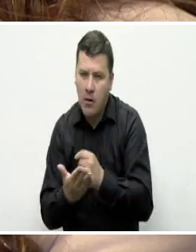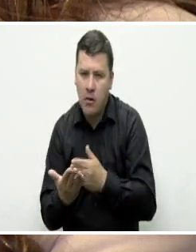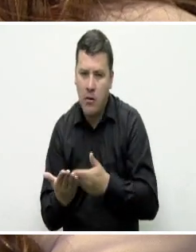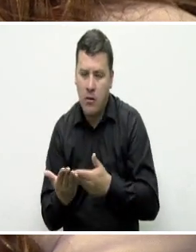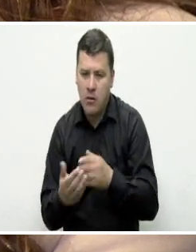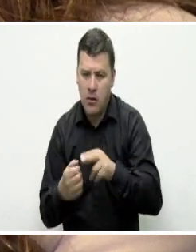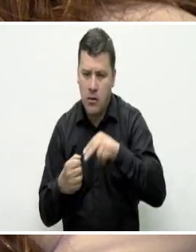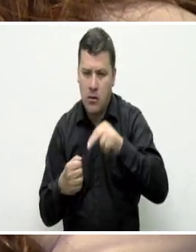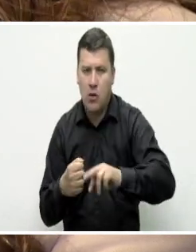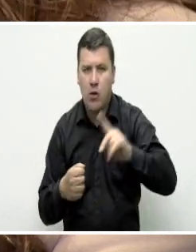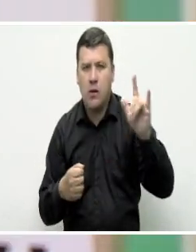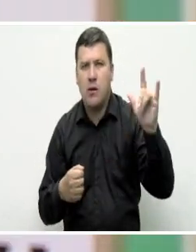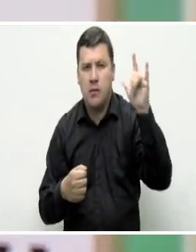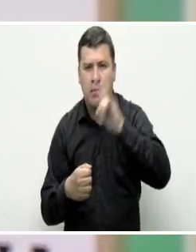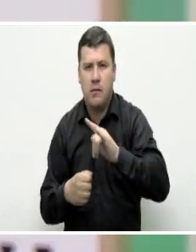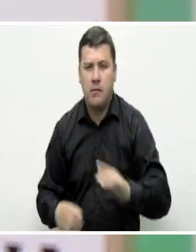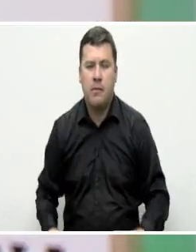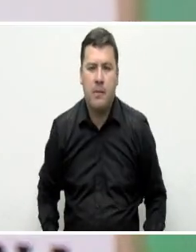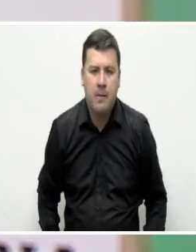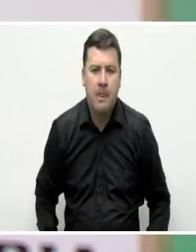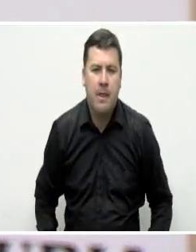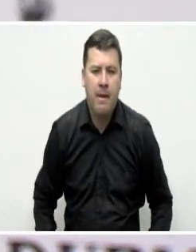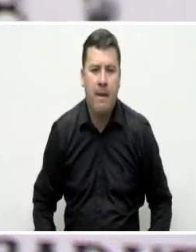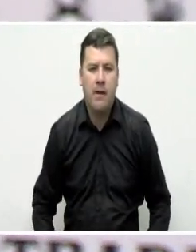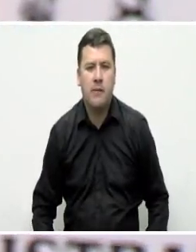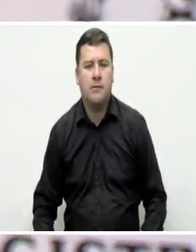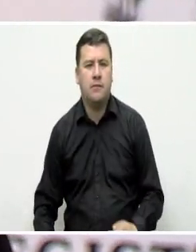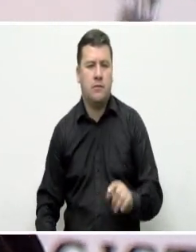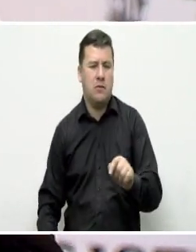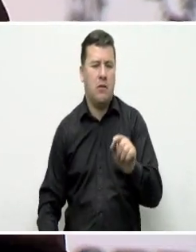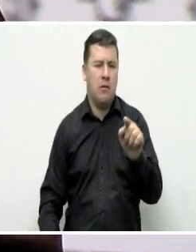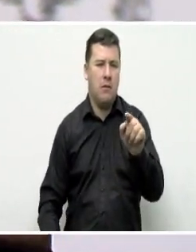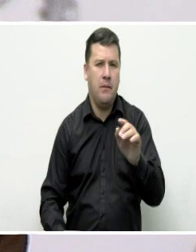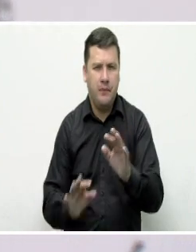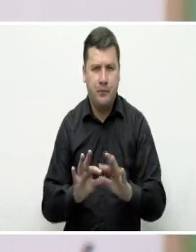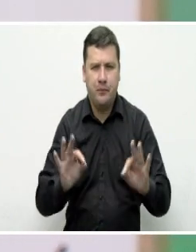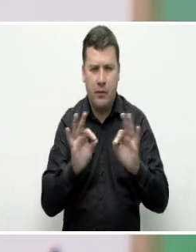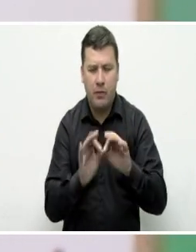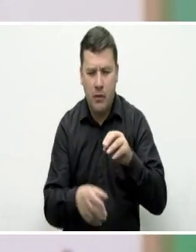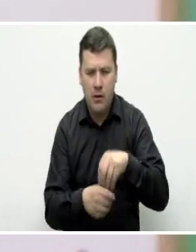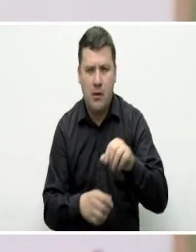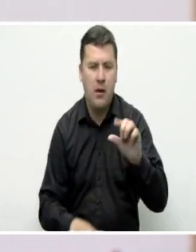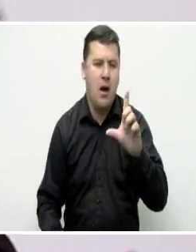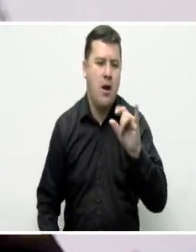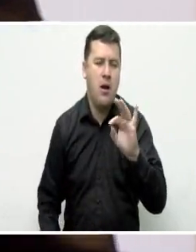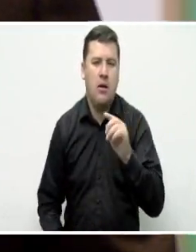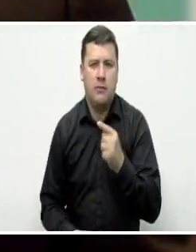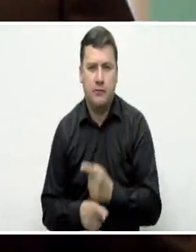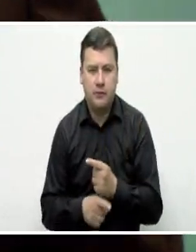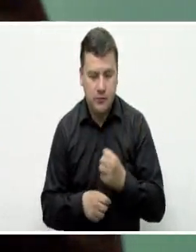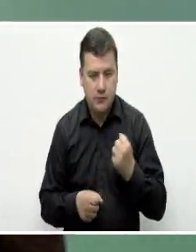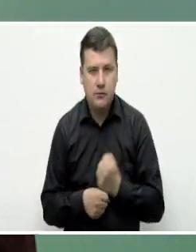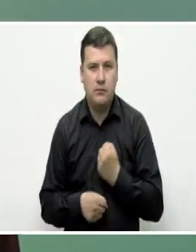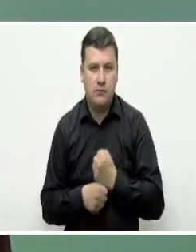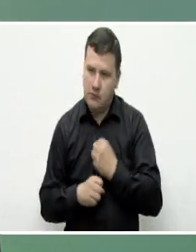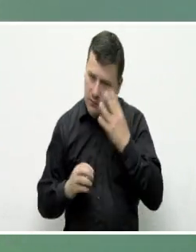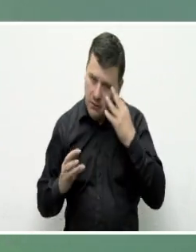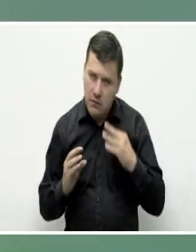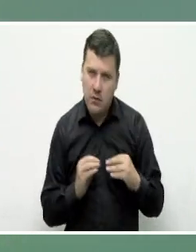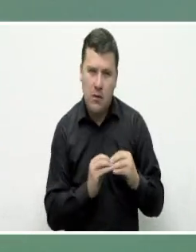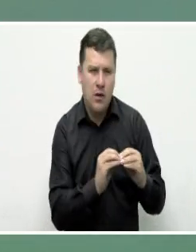parte de ciudadanos extranjeros. Yo creo que esto es muy importante, Lina, porque justamente un trabajo